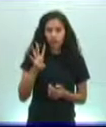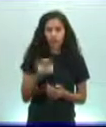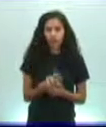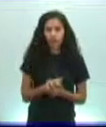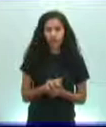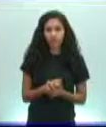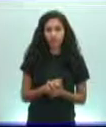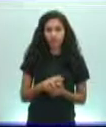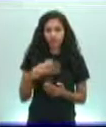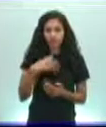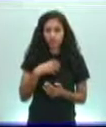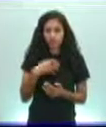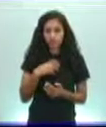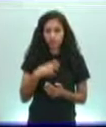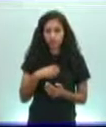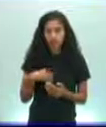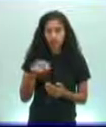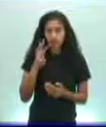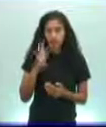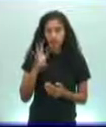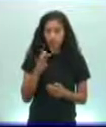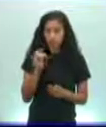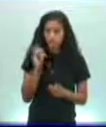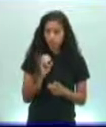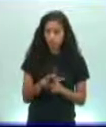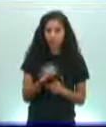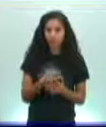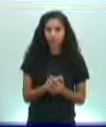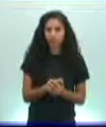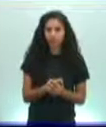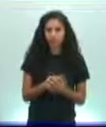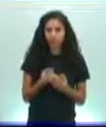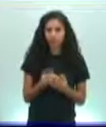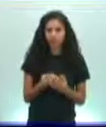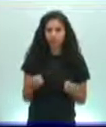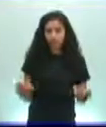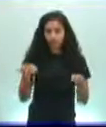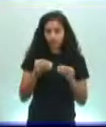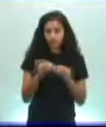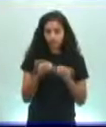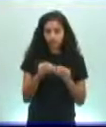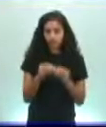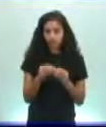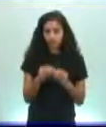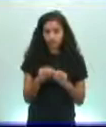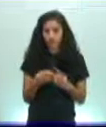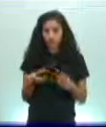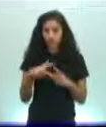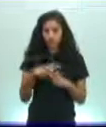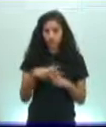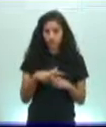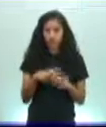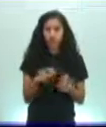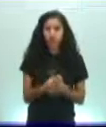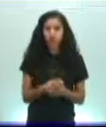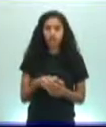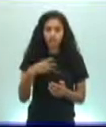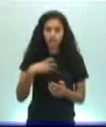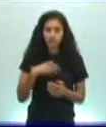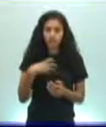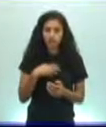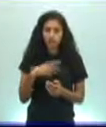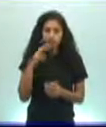y aparece en la primera fila. En la unión de esta fila con esta columna, entonces